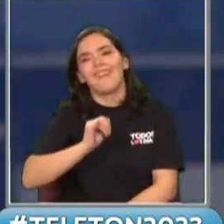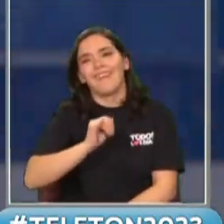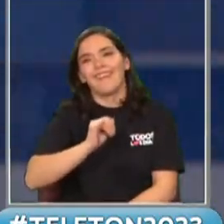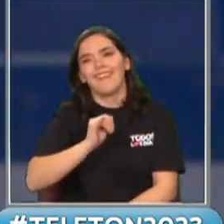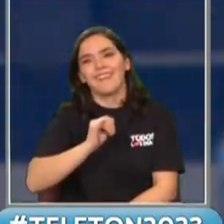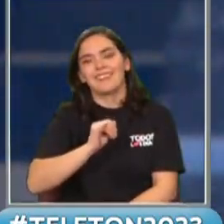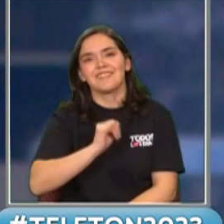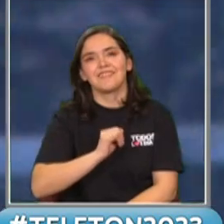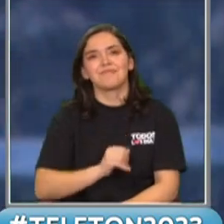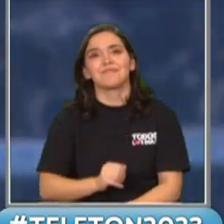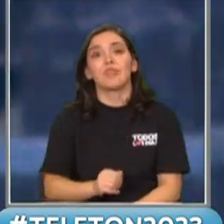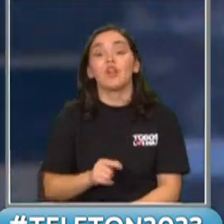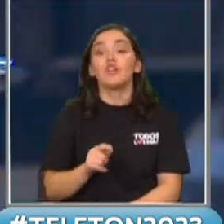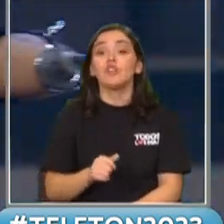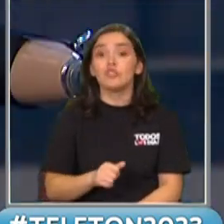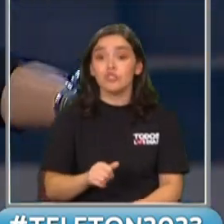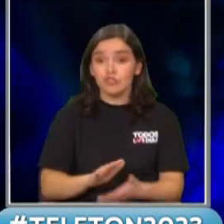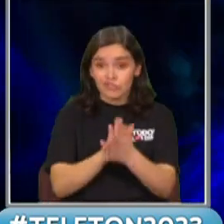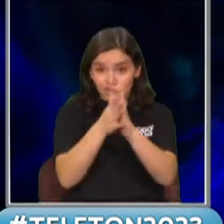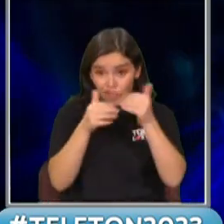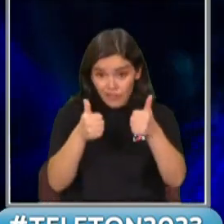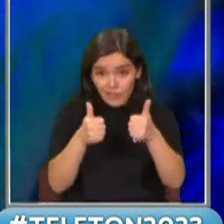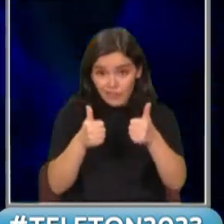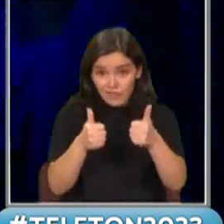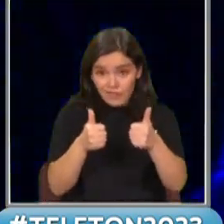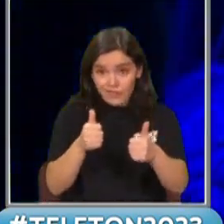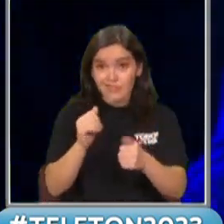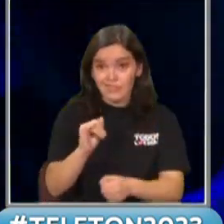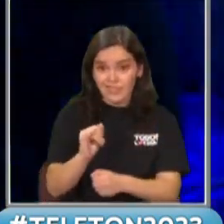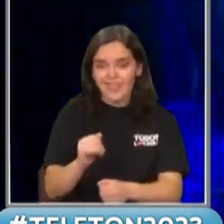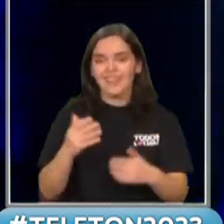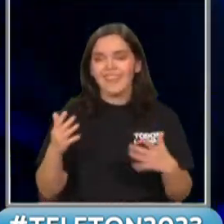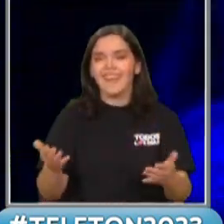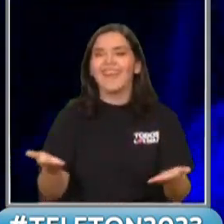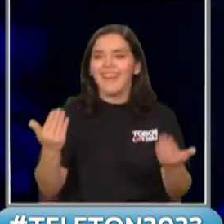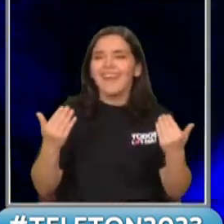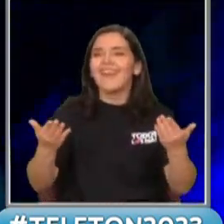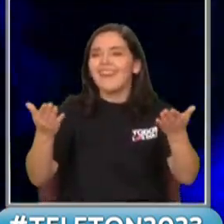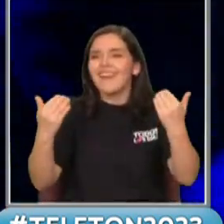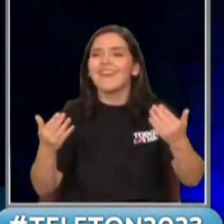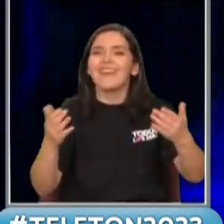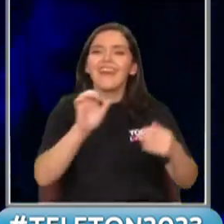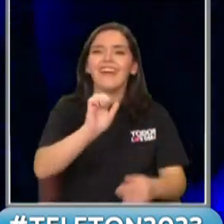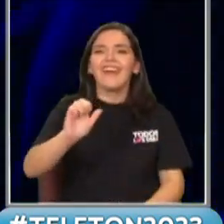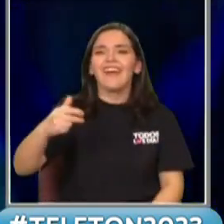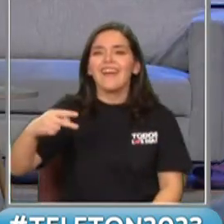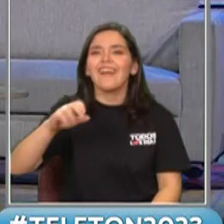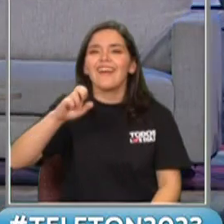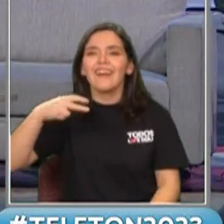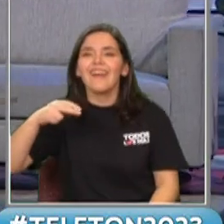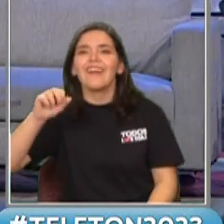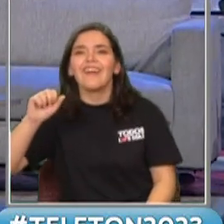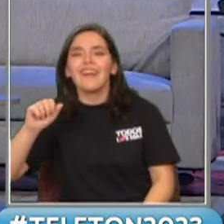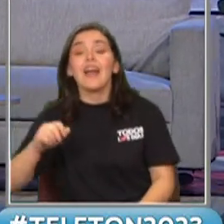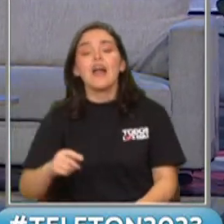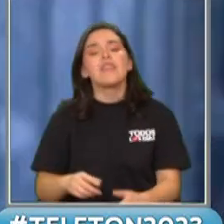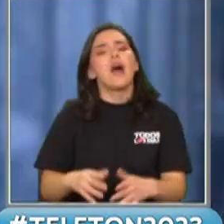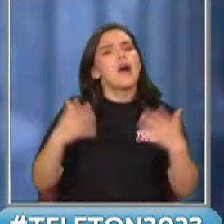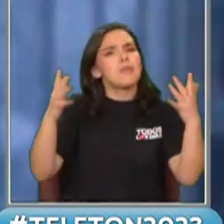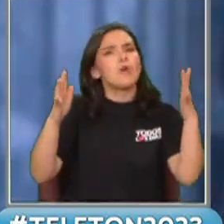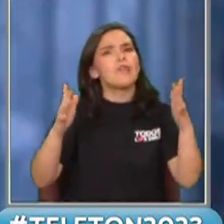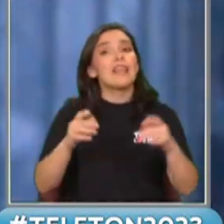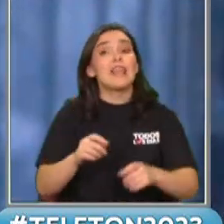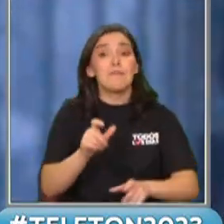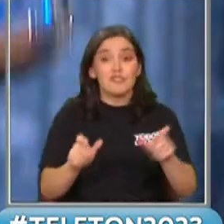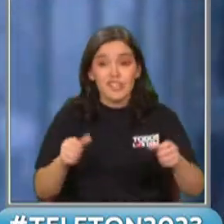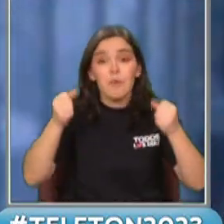Sí oye todo bien eh eh eh Ya espérate aplaudan los que puedan